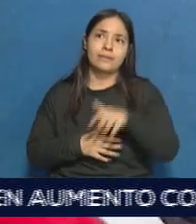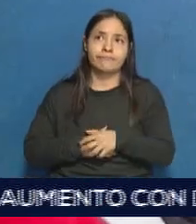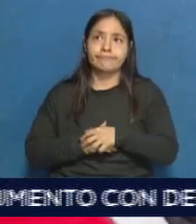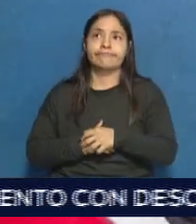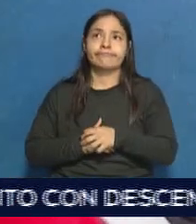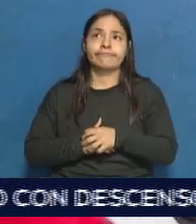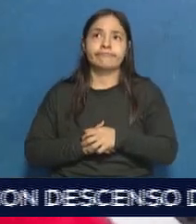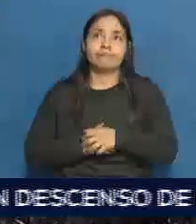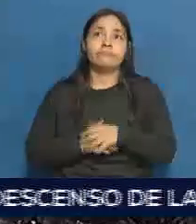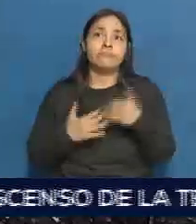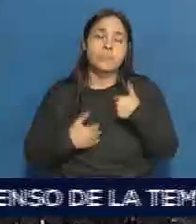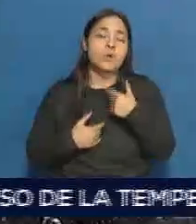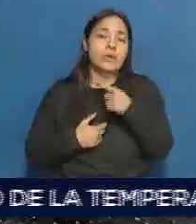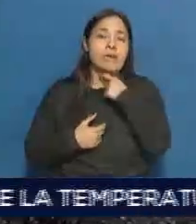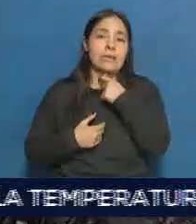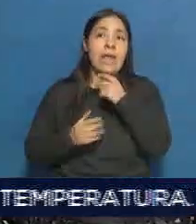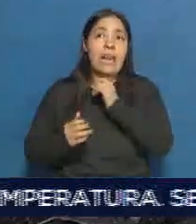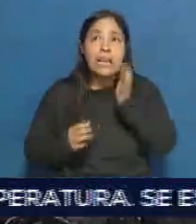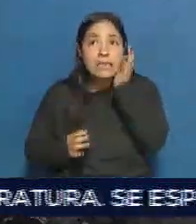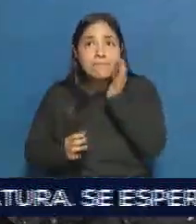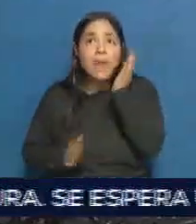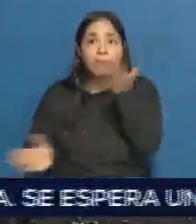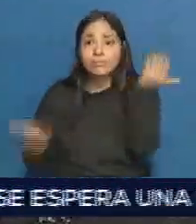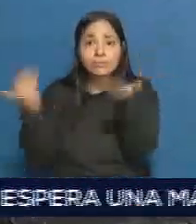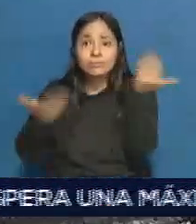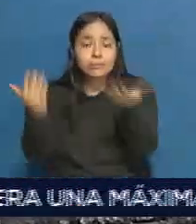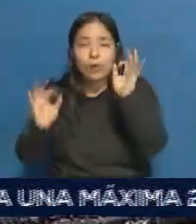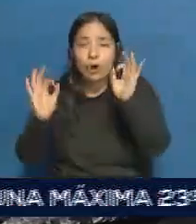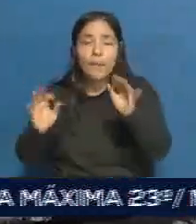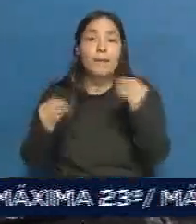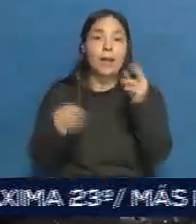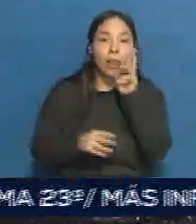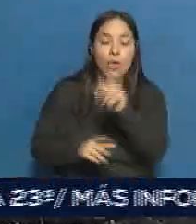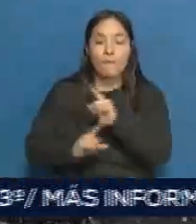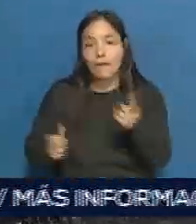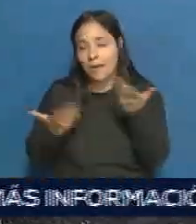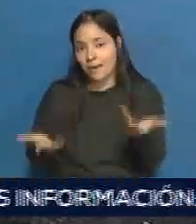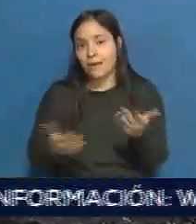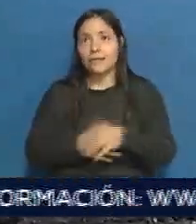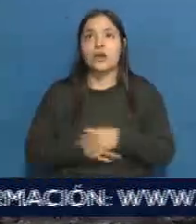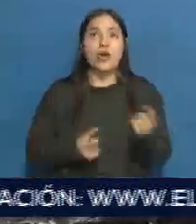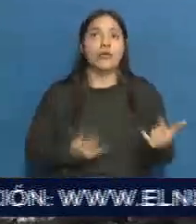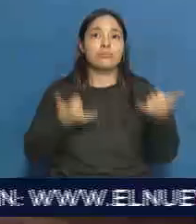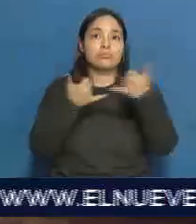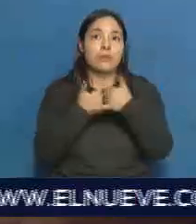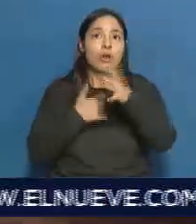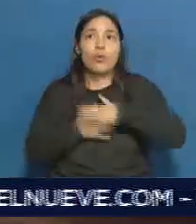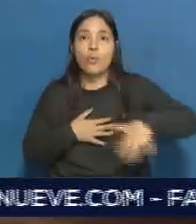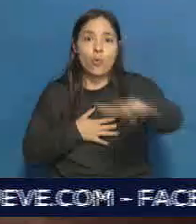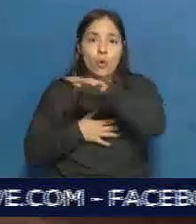entonces Bueno estamos limpiando para cuando él vuelva que no vea estas cosas se pueden contactar al lugar del hecho